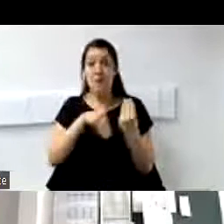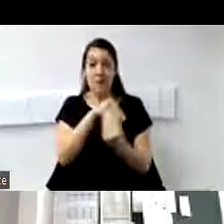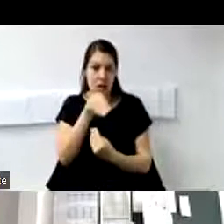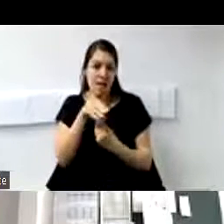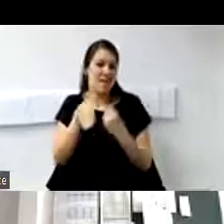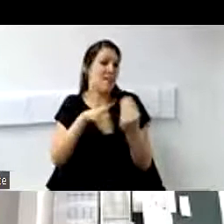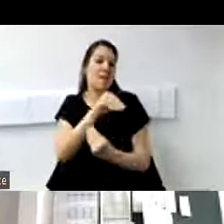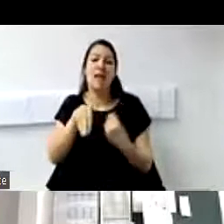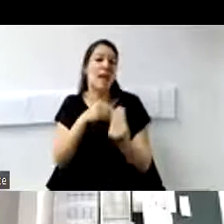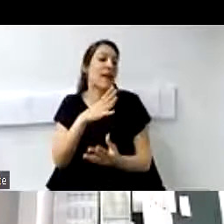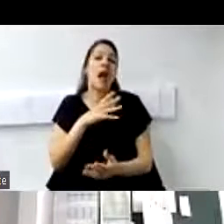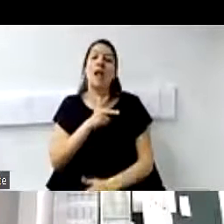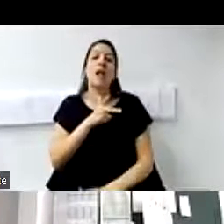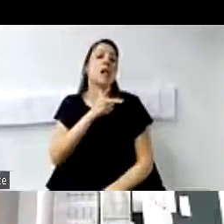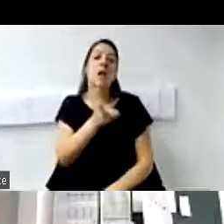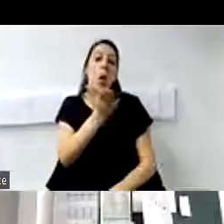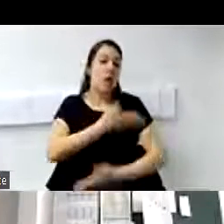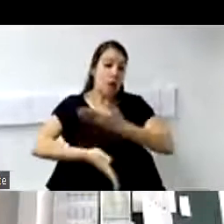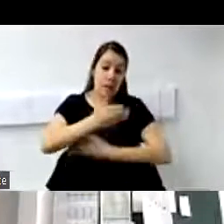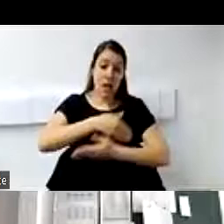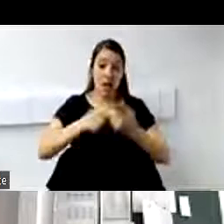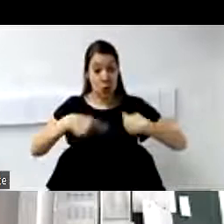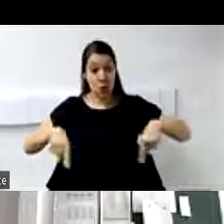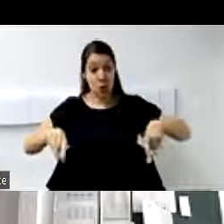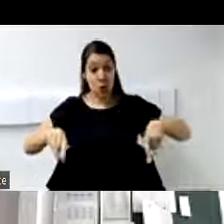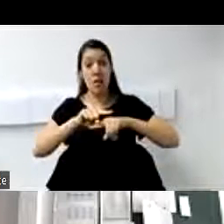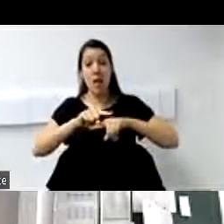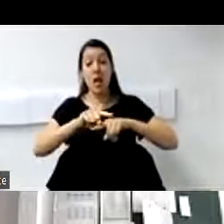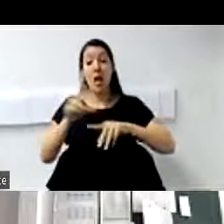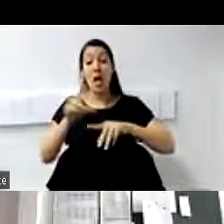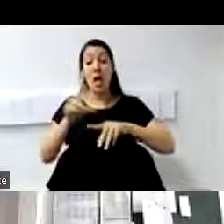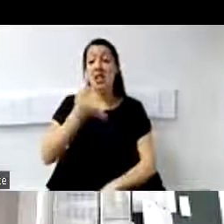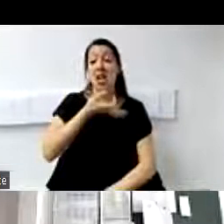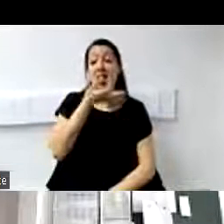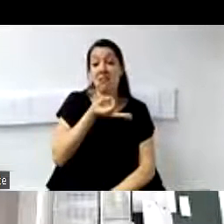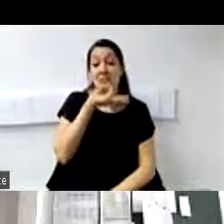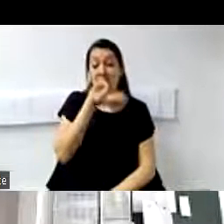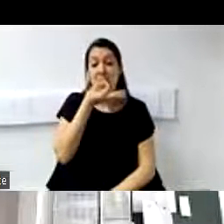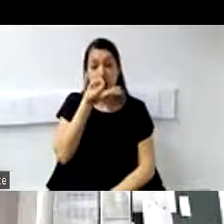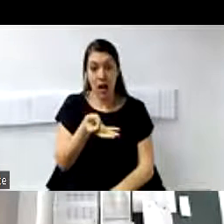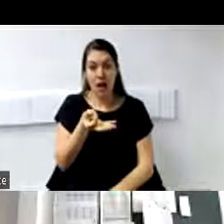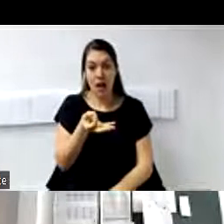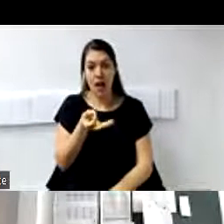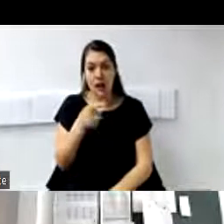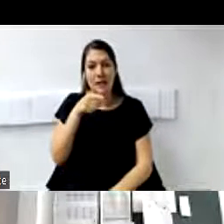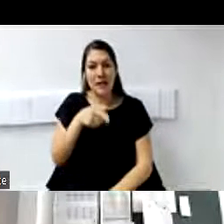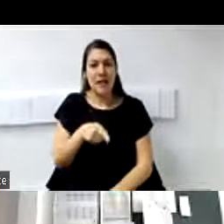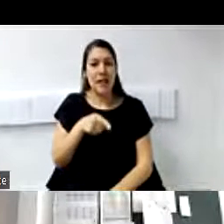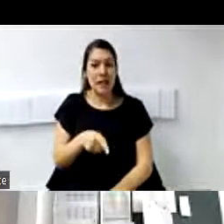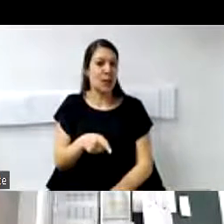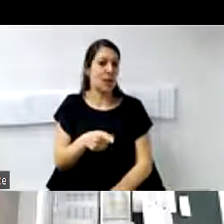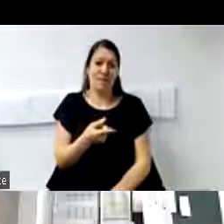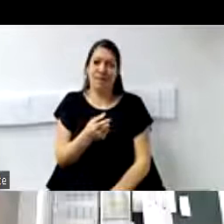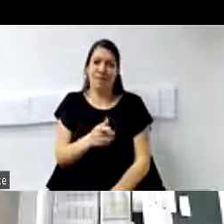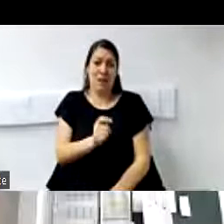que tienen hijos con discapacidad. Esto se da en los informativos, claramente las violaciones